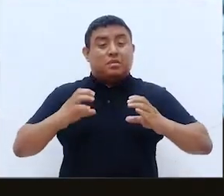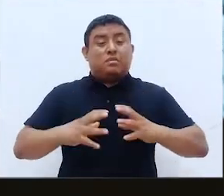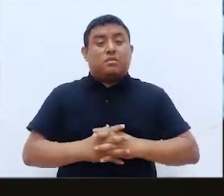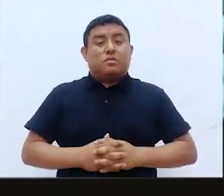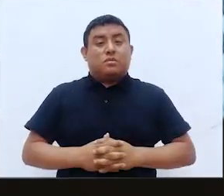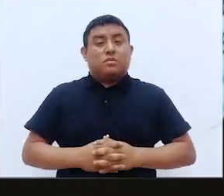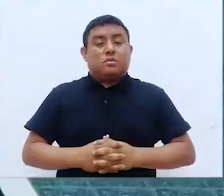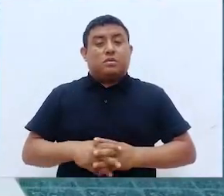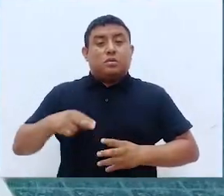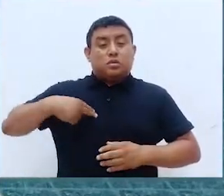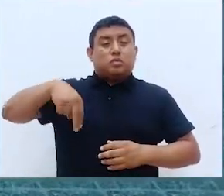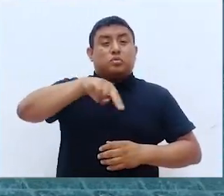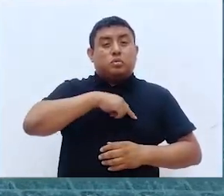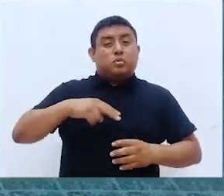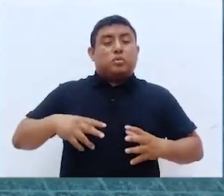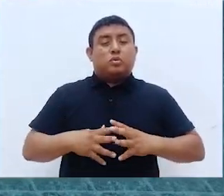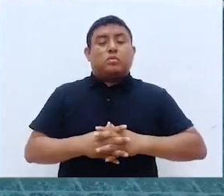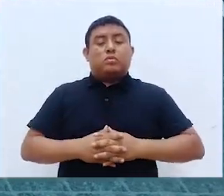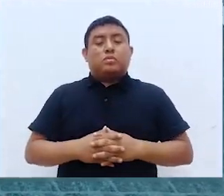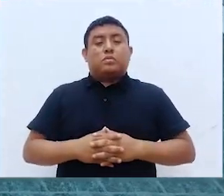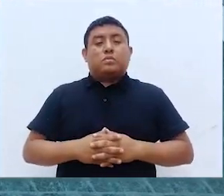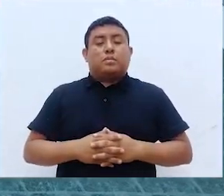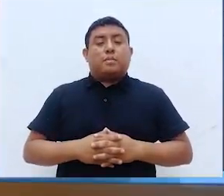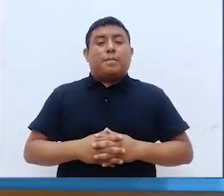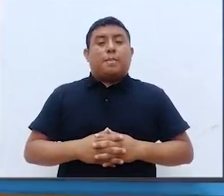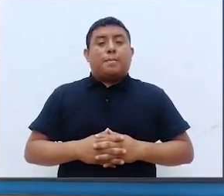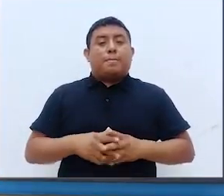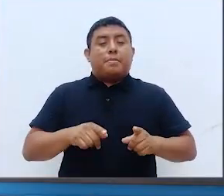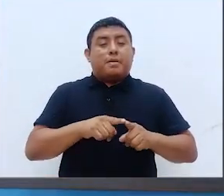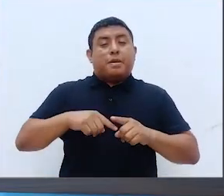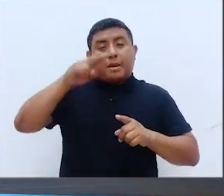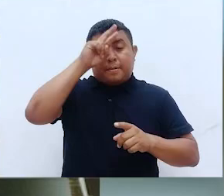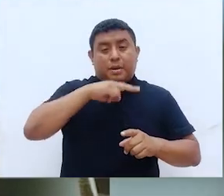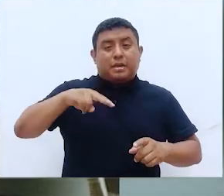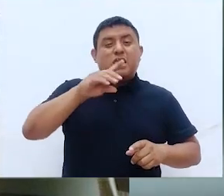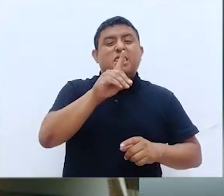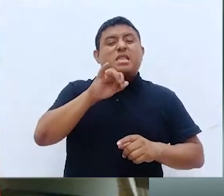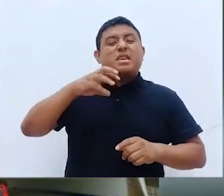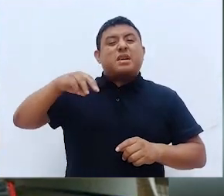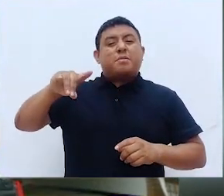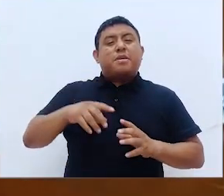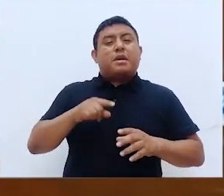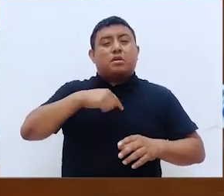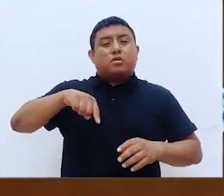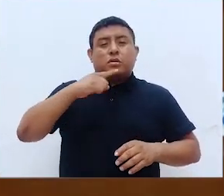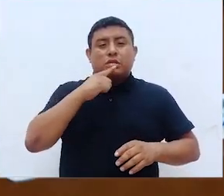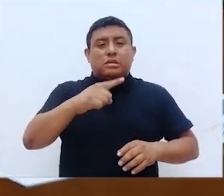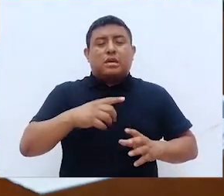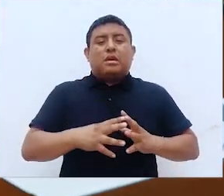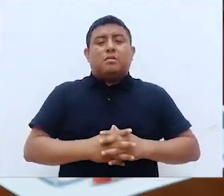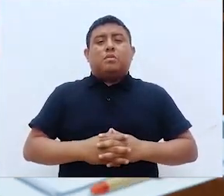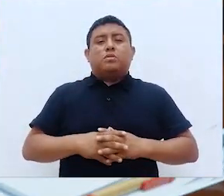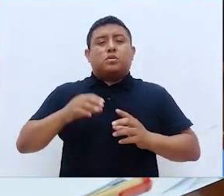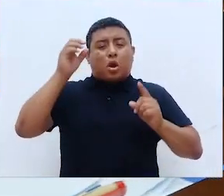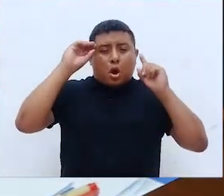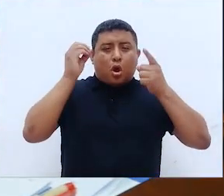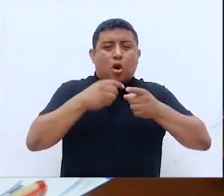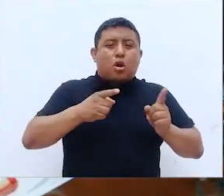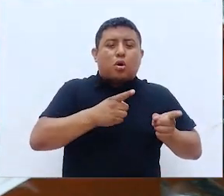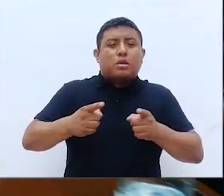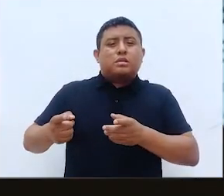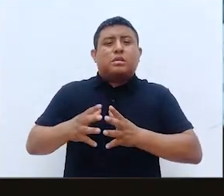curso, y nosotros con OPS y con DIGEMIT estamos